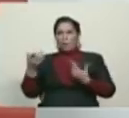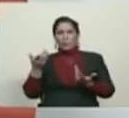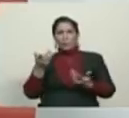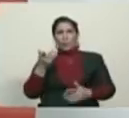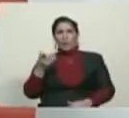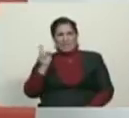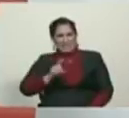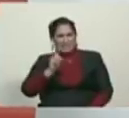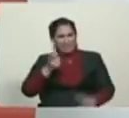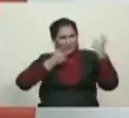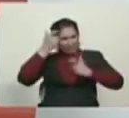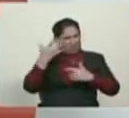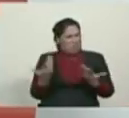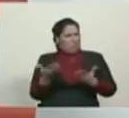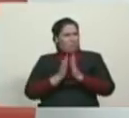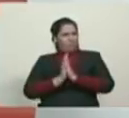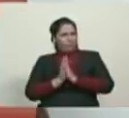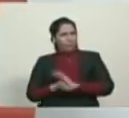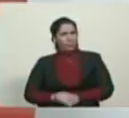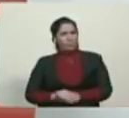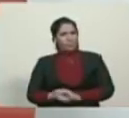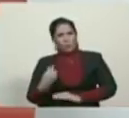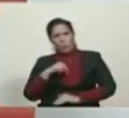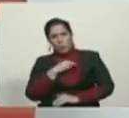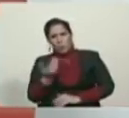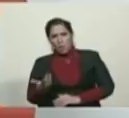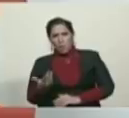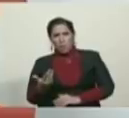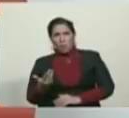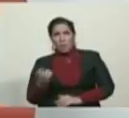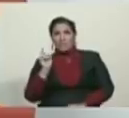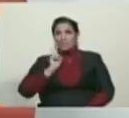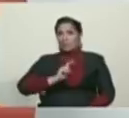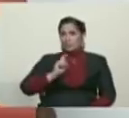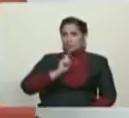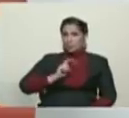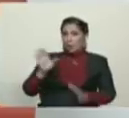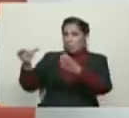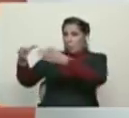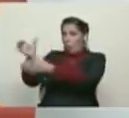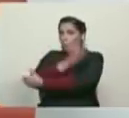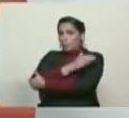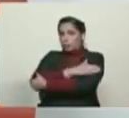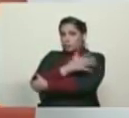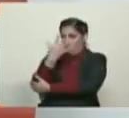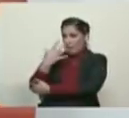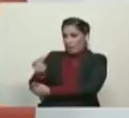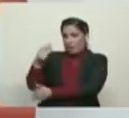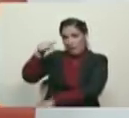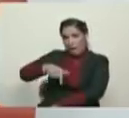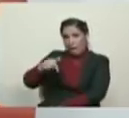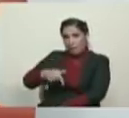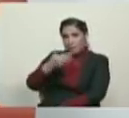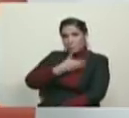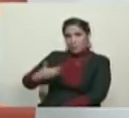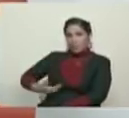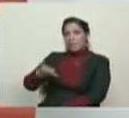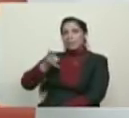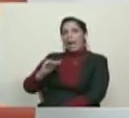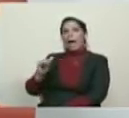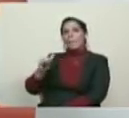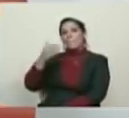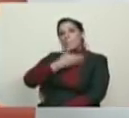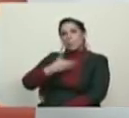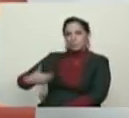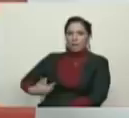el chavismo. Nosotros necesitamos, es que la oposición entienda, que aquí hay un presidente que es el presidente de todas